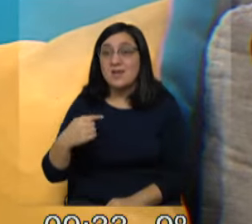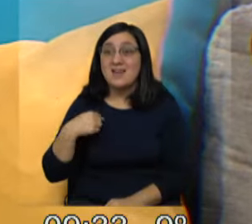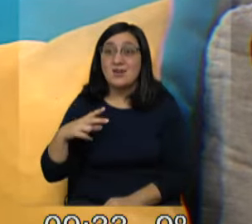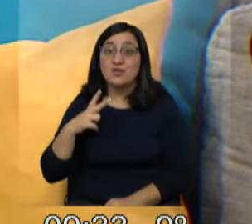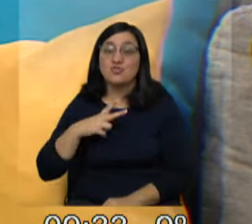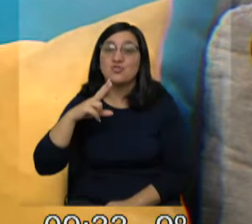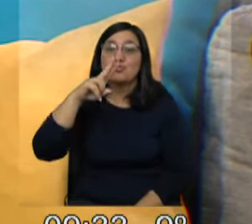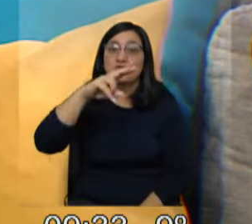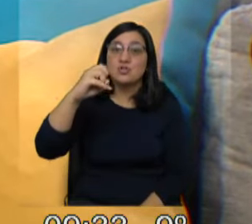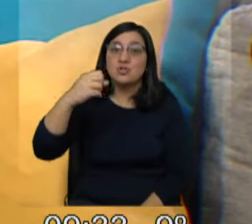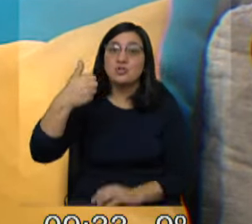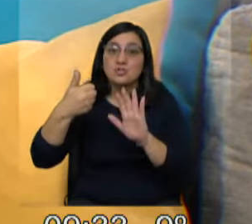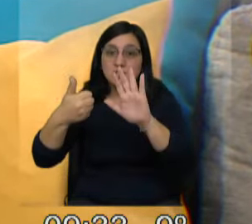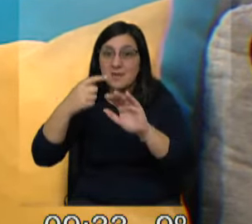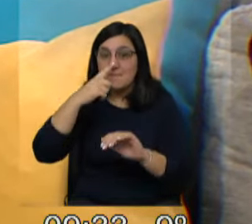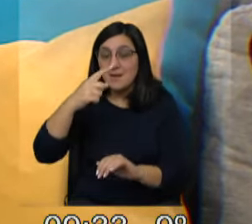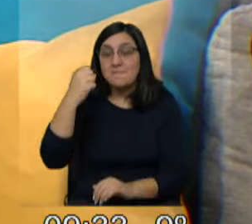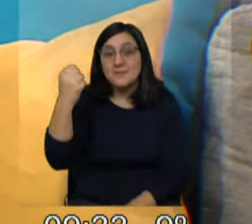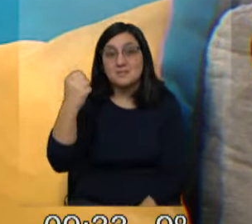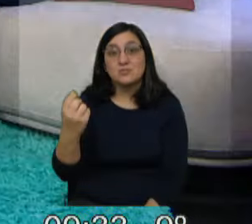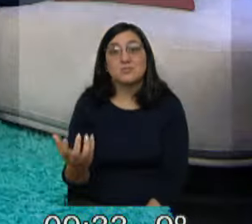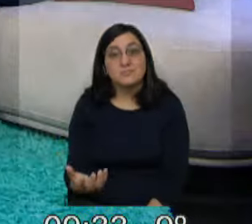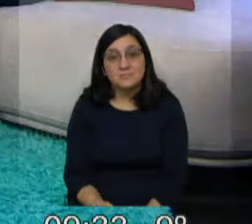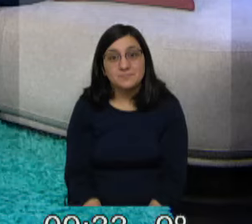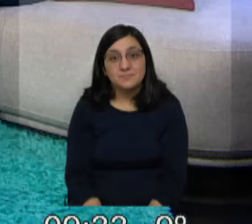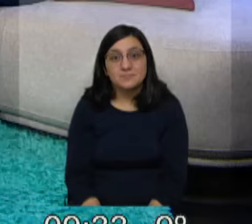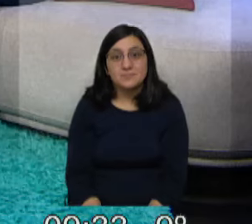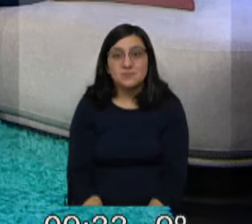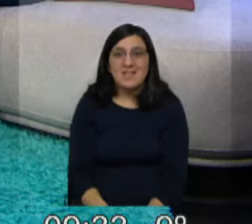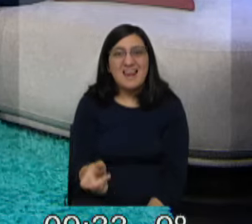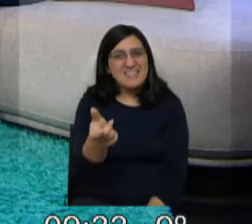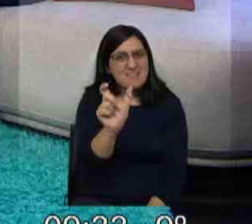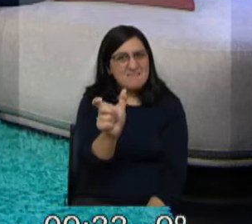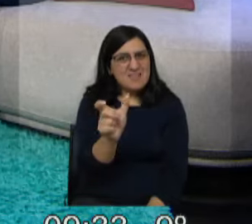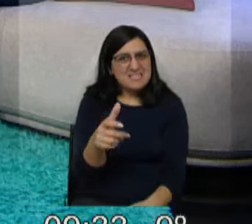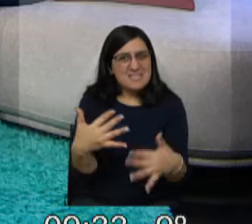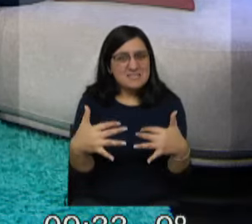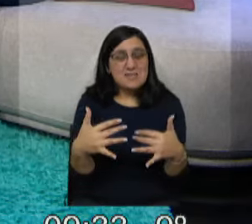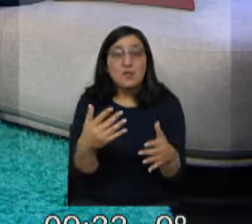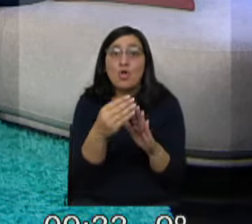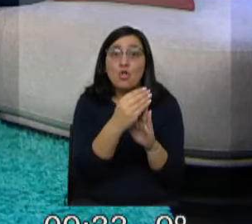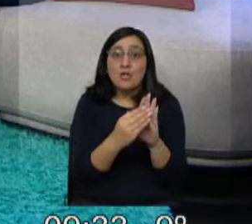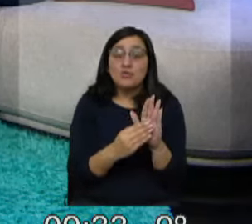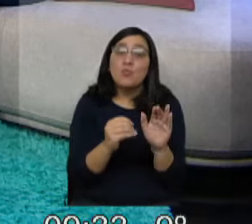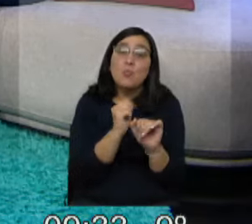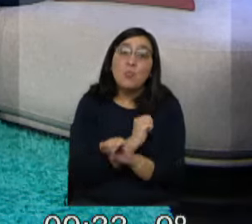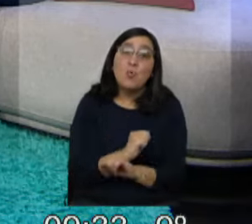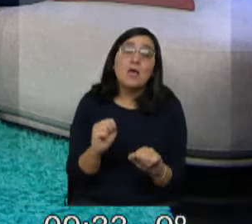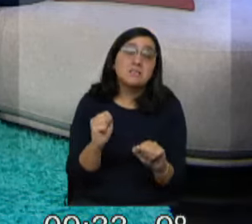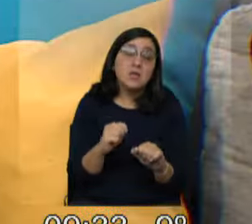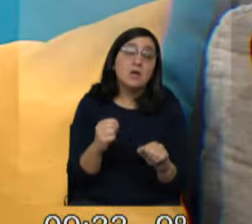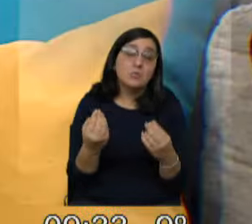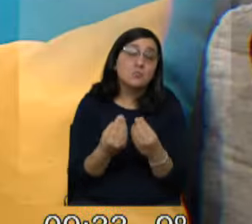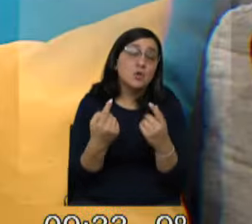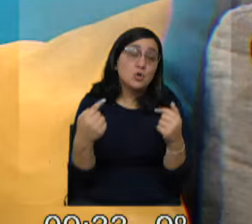de 206.045 pesos. Entonces, los datos pueden ser mucha cosa,